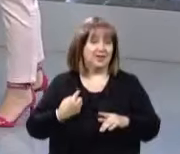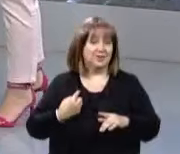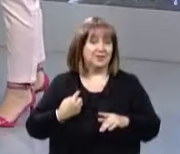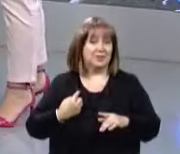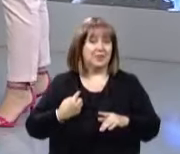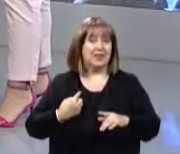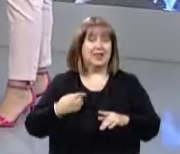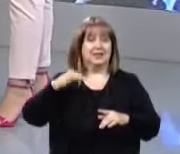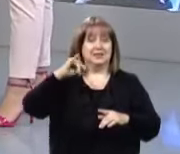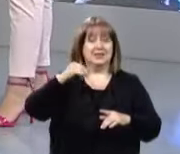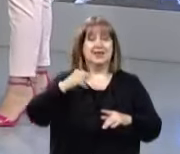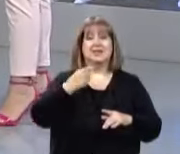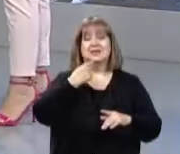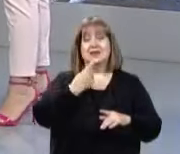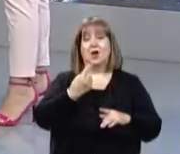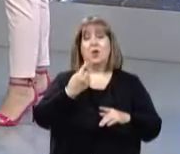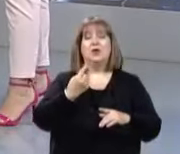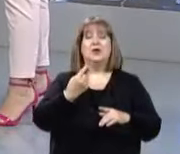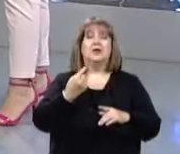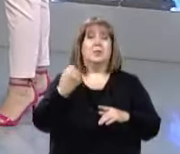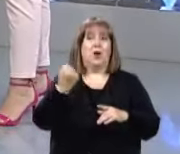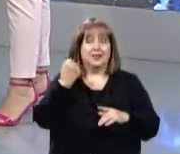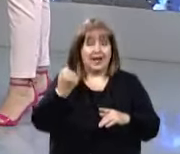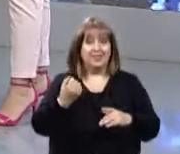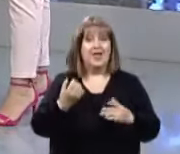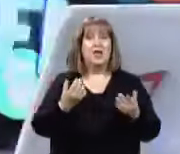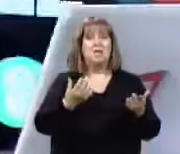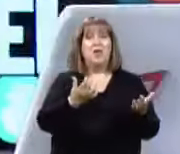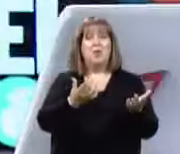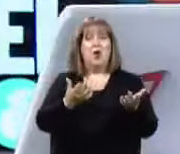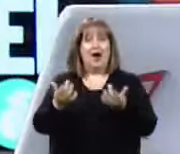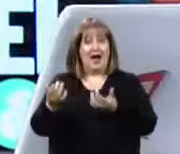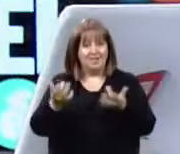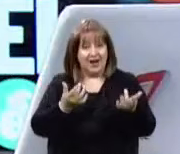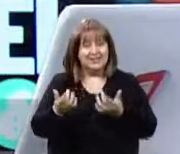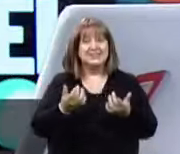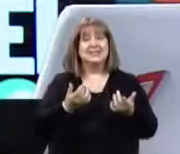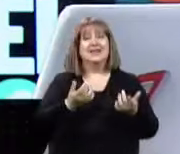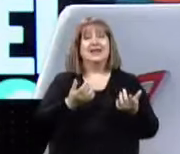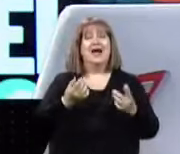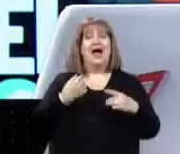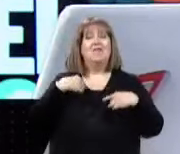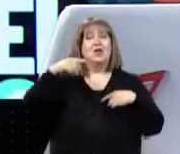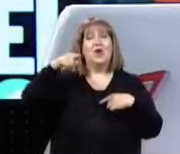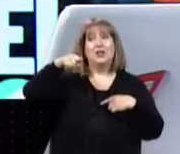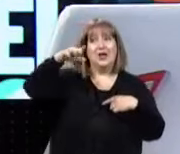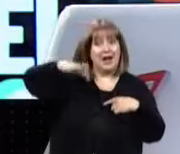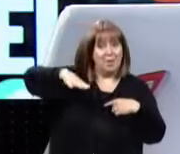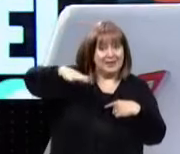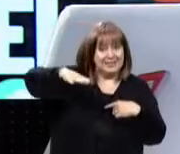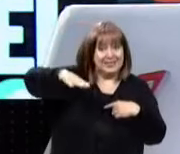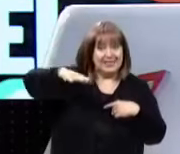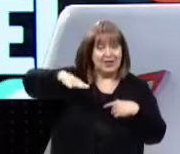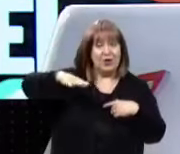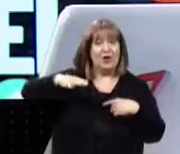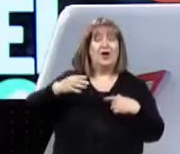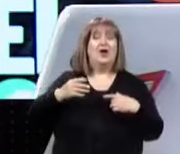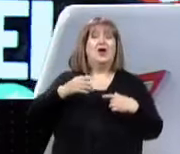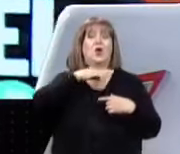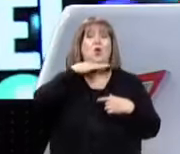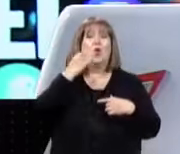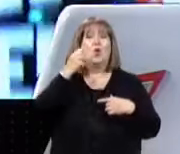Uno de los protagonistas fue Julián Álvarez, sin dudas, y quieren ver un video de él más pequeñito donde realmente